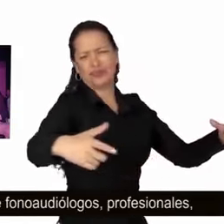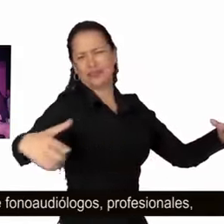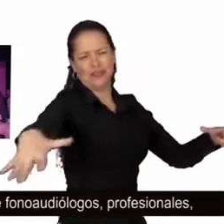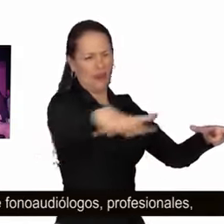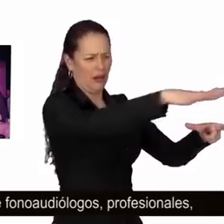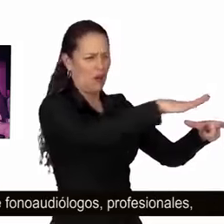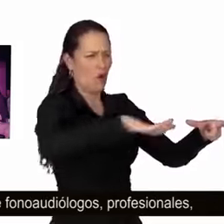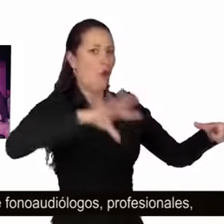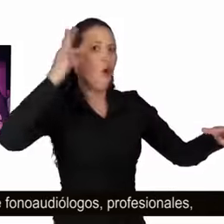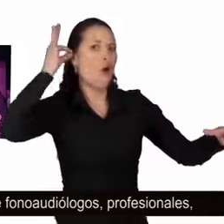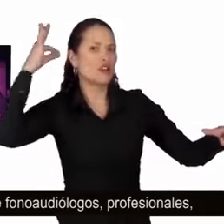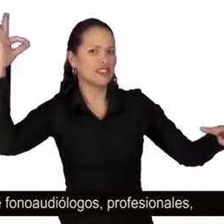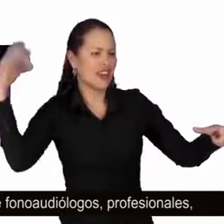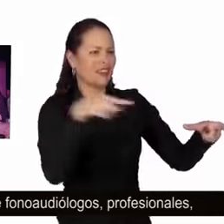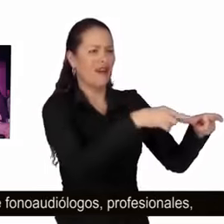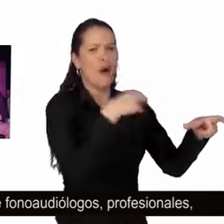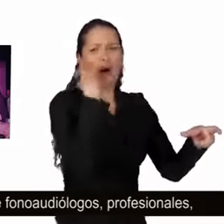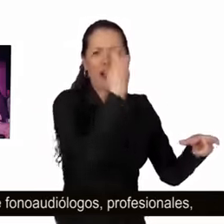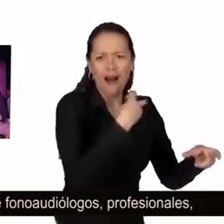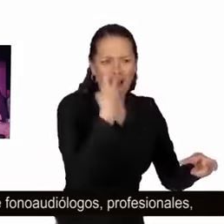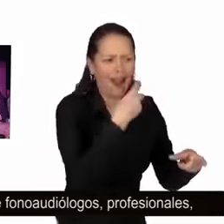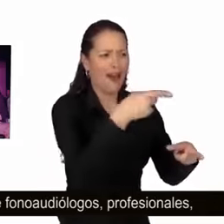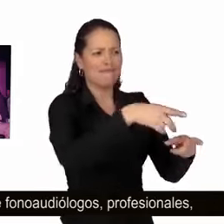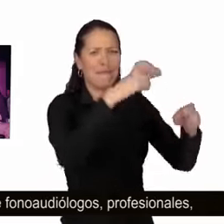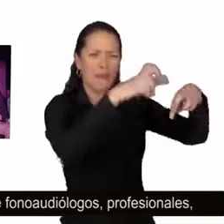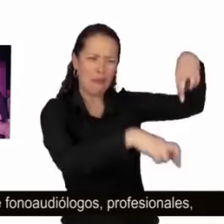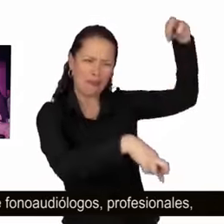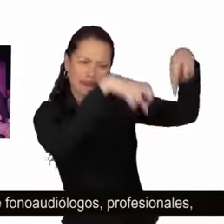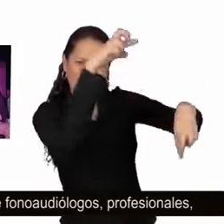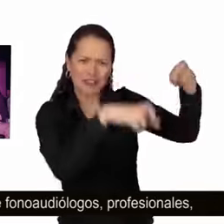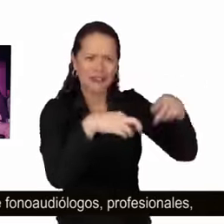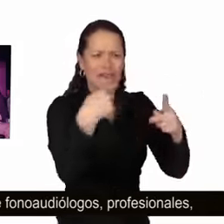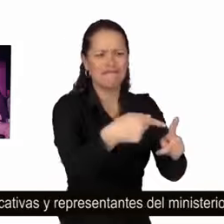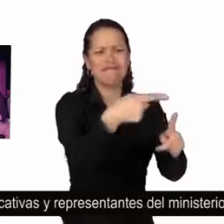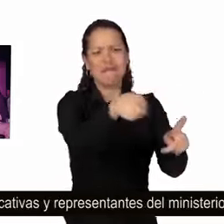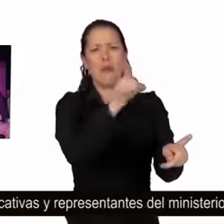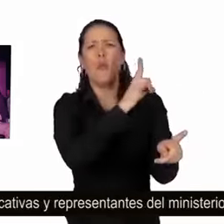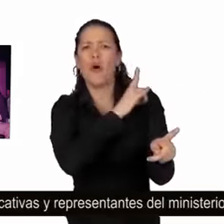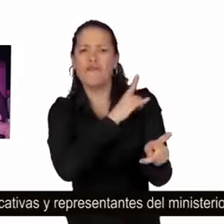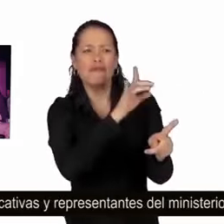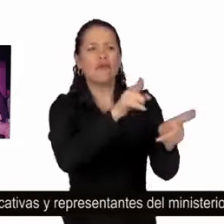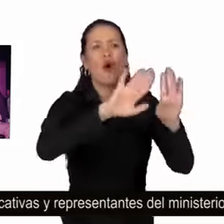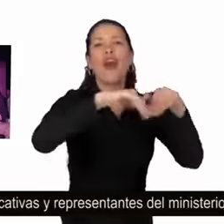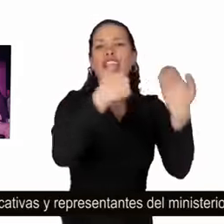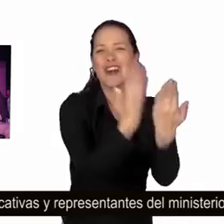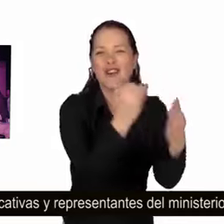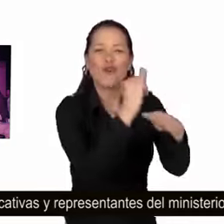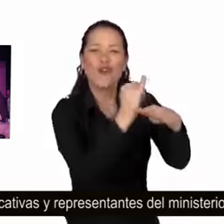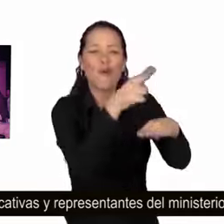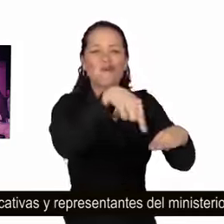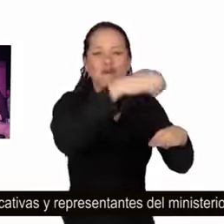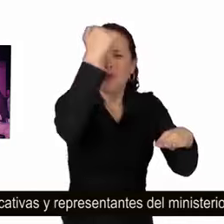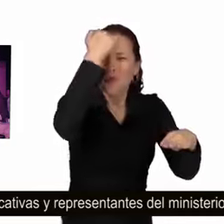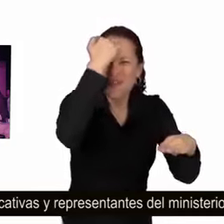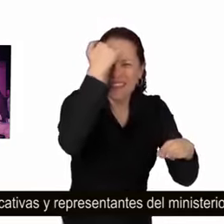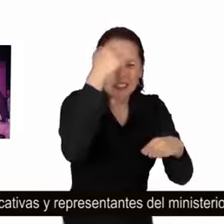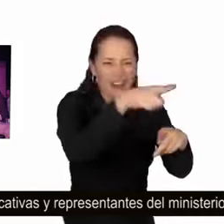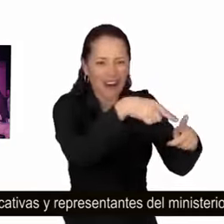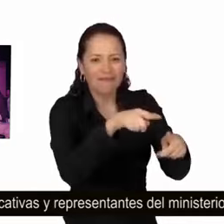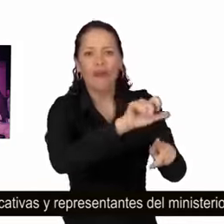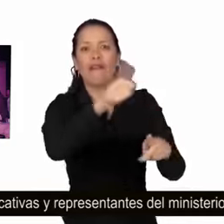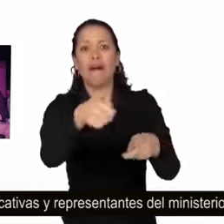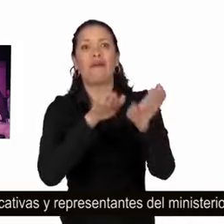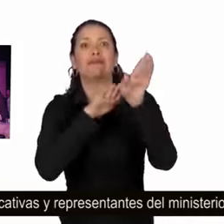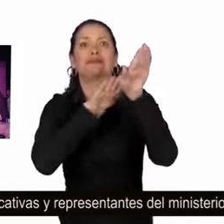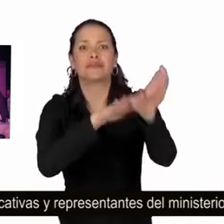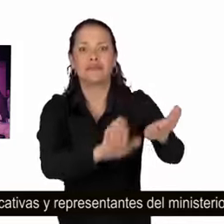gran mayoría eran oyentes, entre fonoaudiólogos, profesionales, universitarios, docentes de instituciones